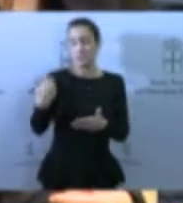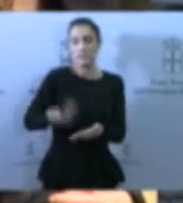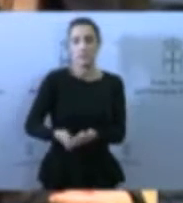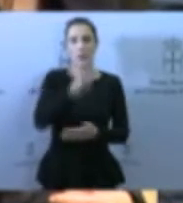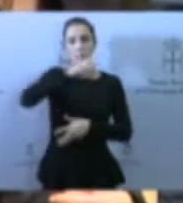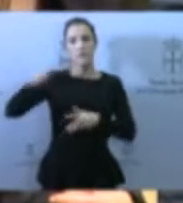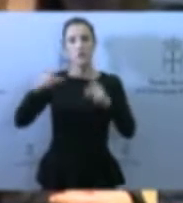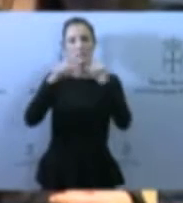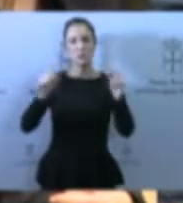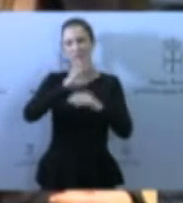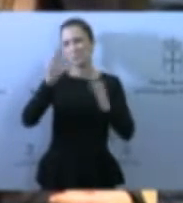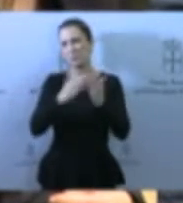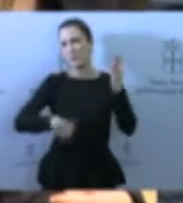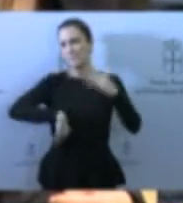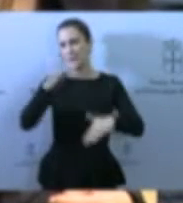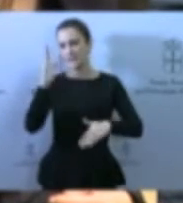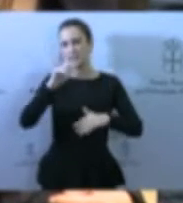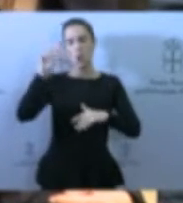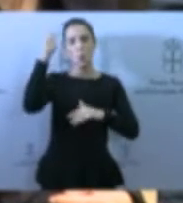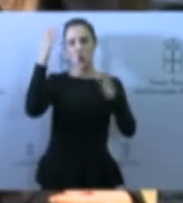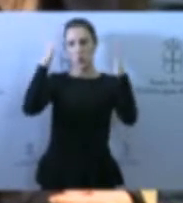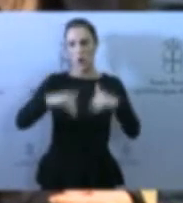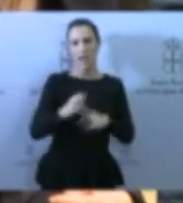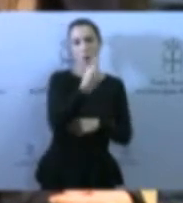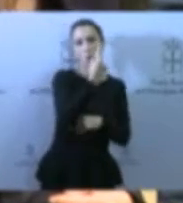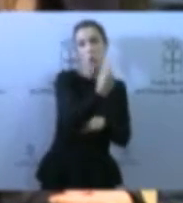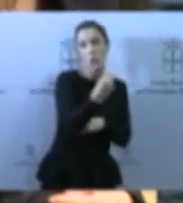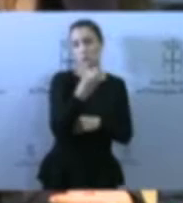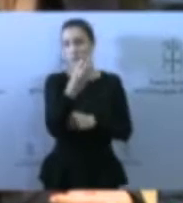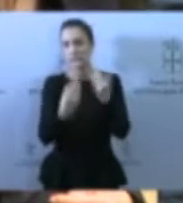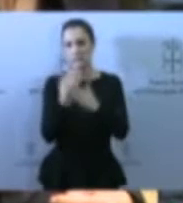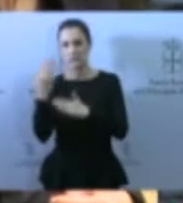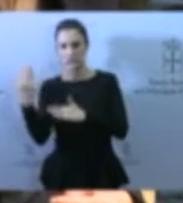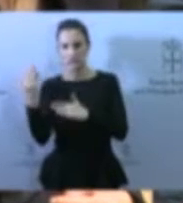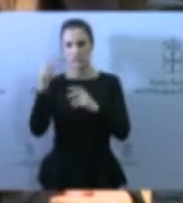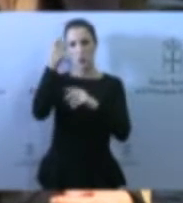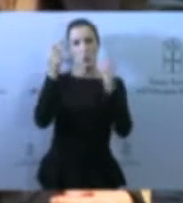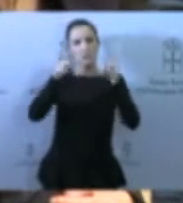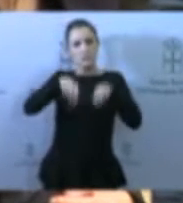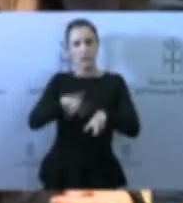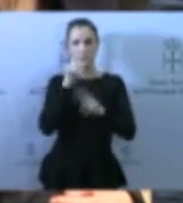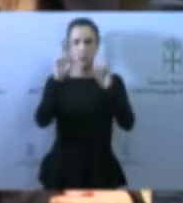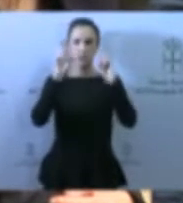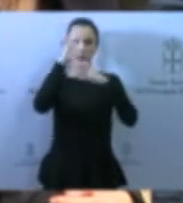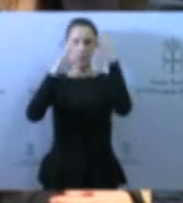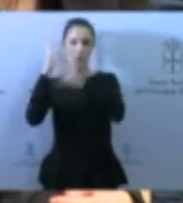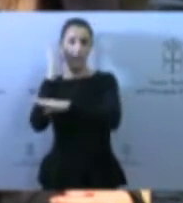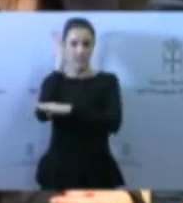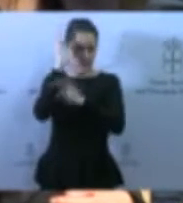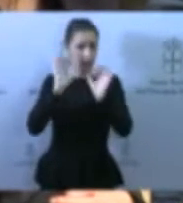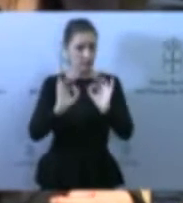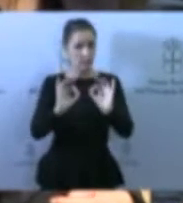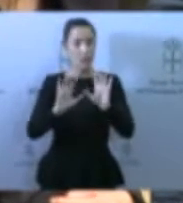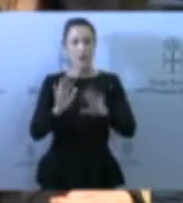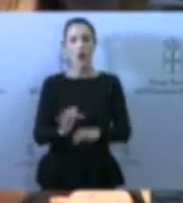suministro eléctrico, en algún caso durante 3 o incluso 4 xornades, a causa, díxose, de los efectos del temporal. Así é. Pero hai que matizar isto. La